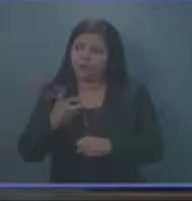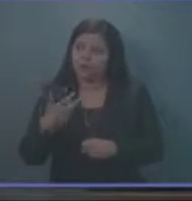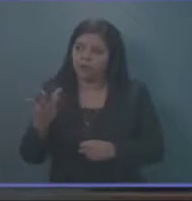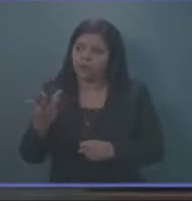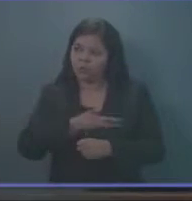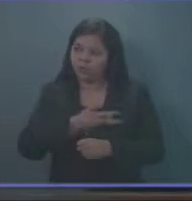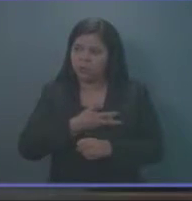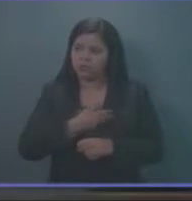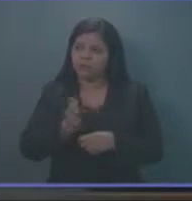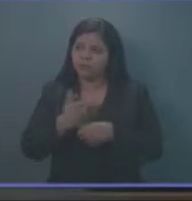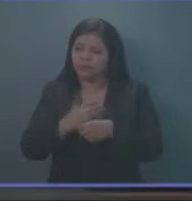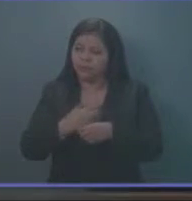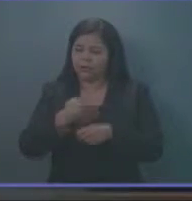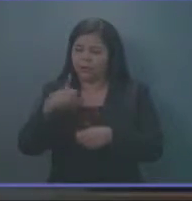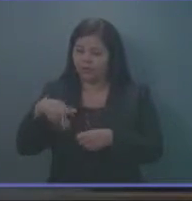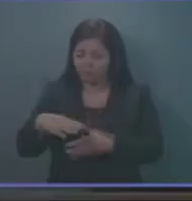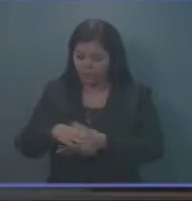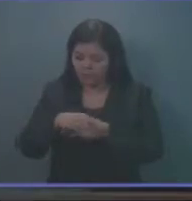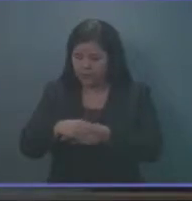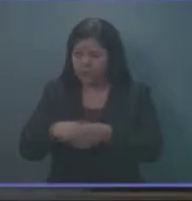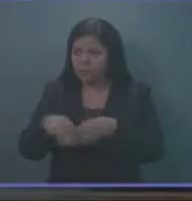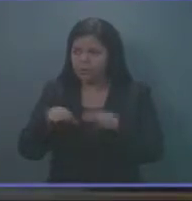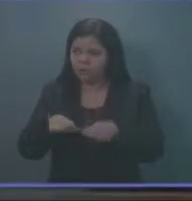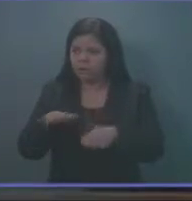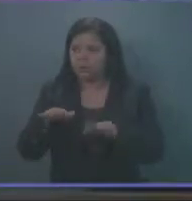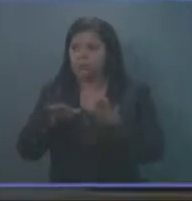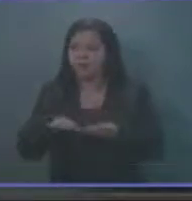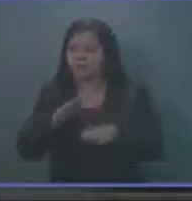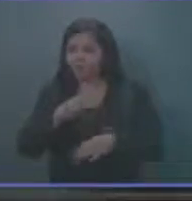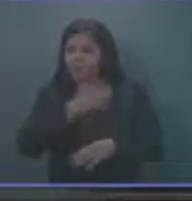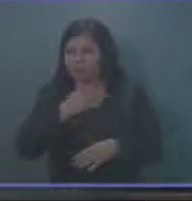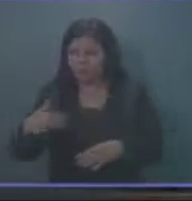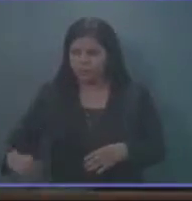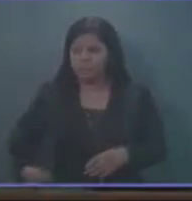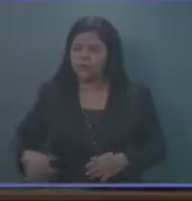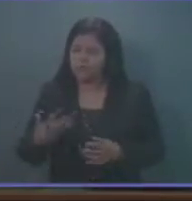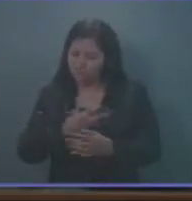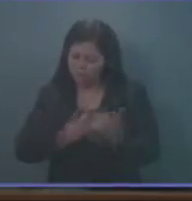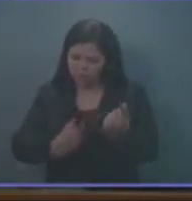Partido de Concertación Nacional también, presidente. Muchas gracias y tienen el apoyo de nosotros. Gracias.